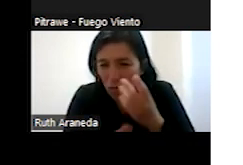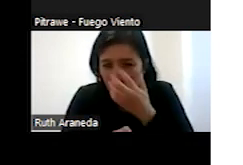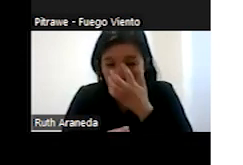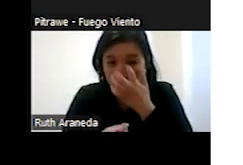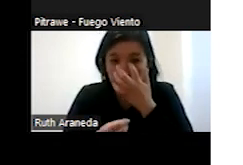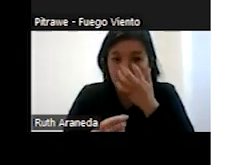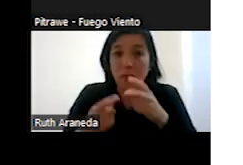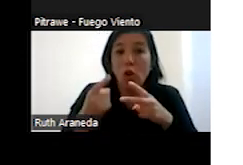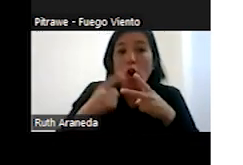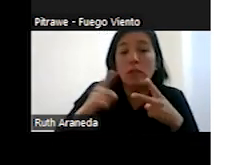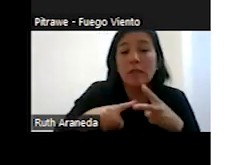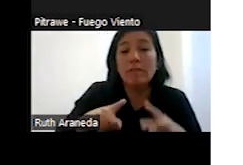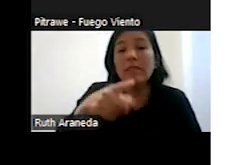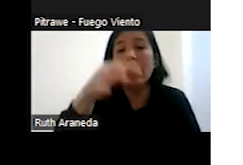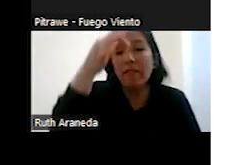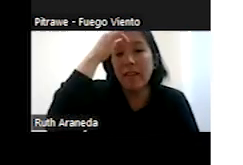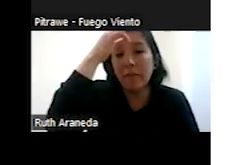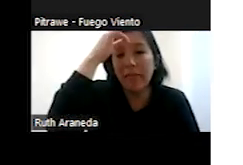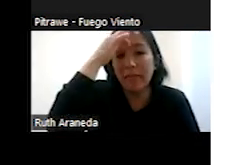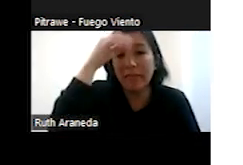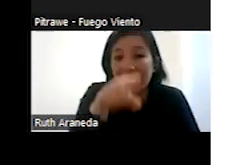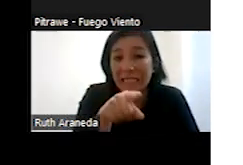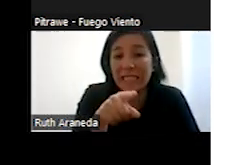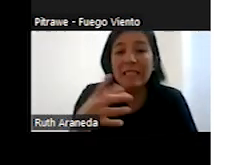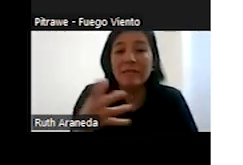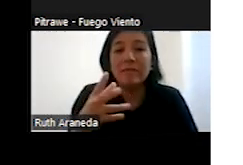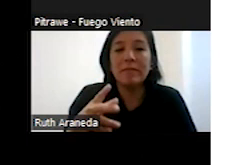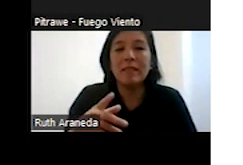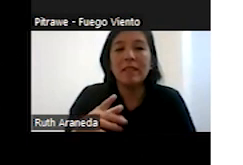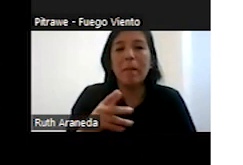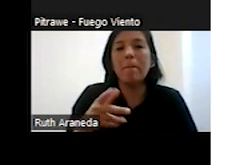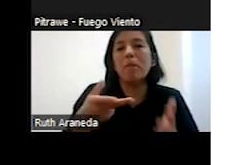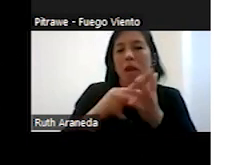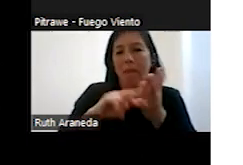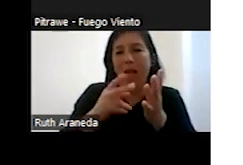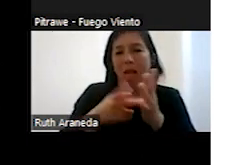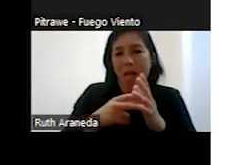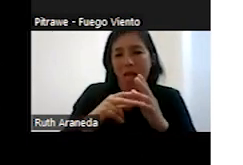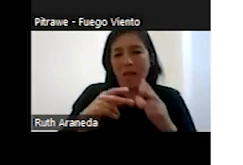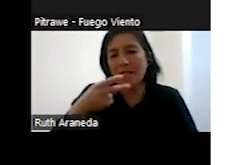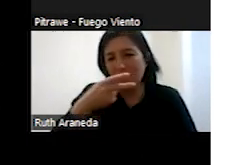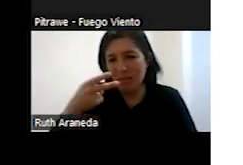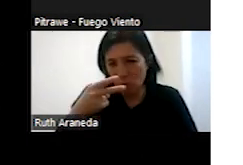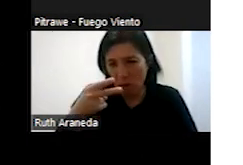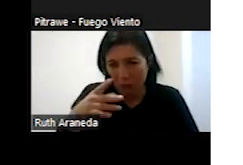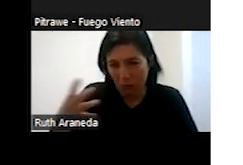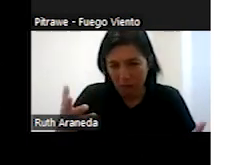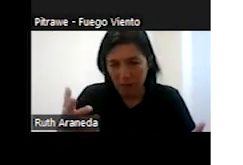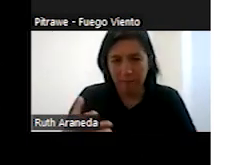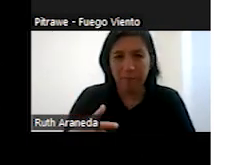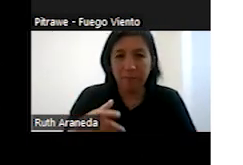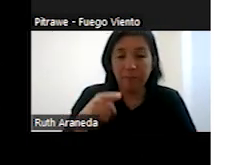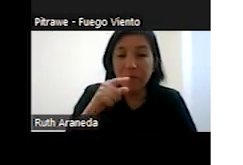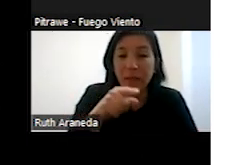de treponematosis, que la treponematosis es una sífilis no venérea que está